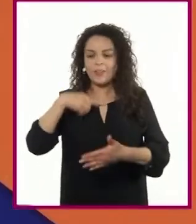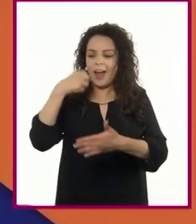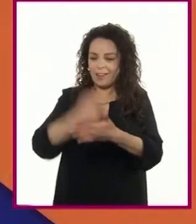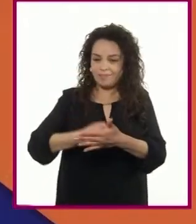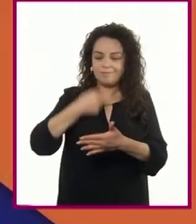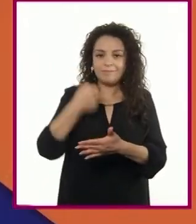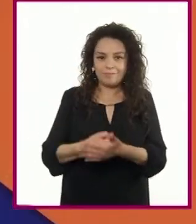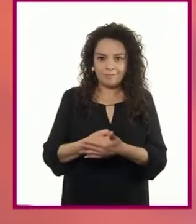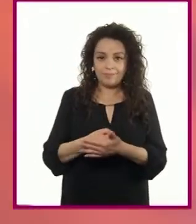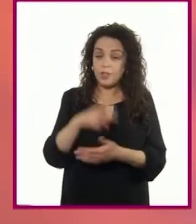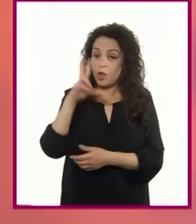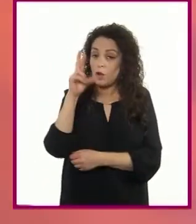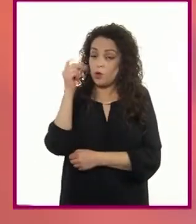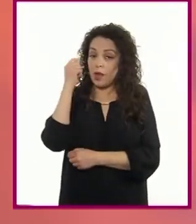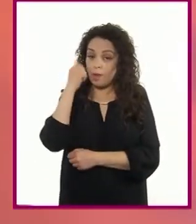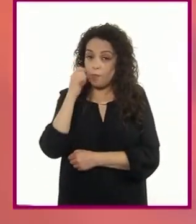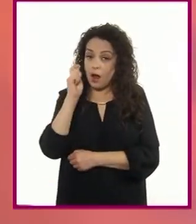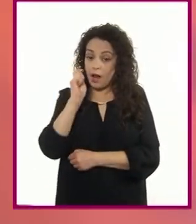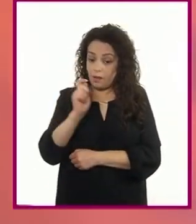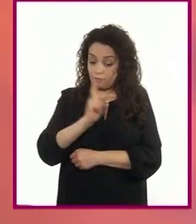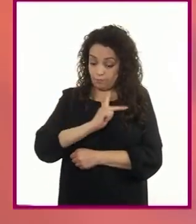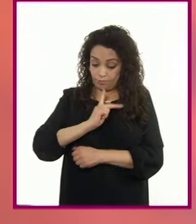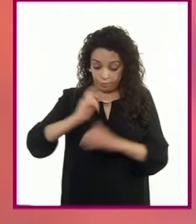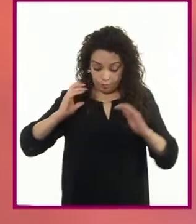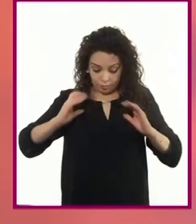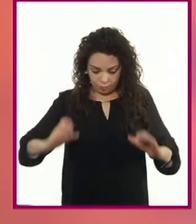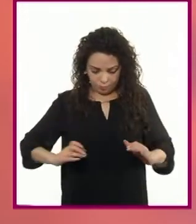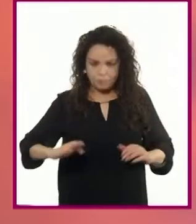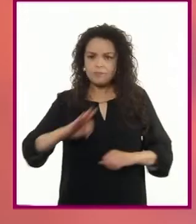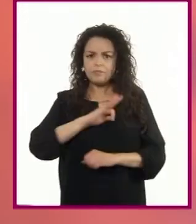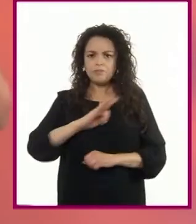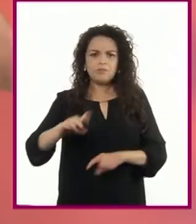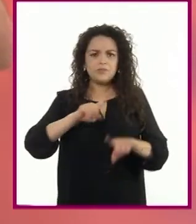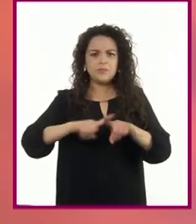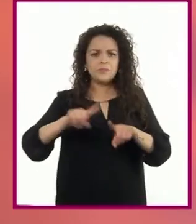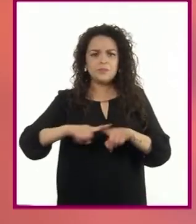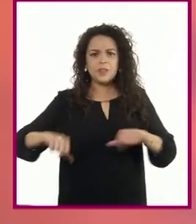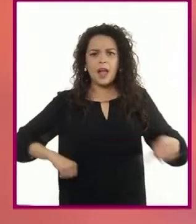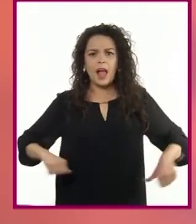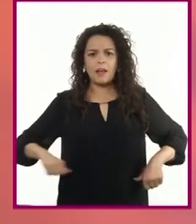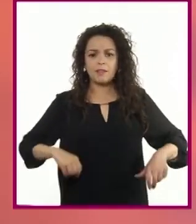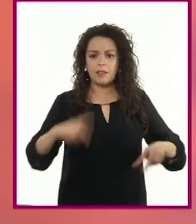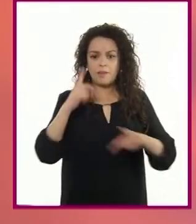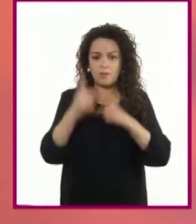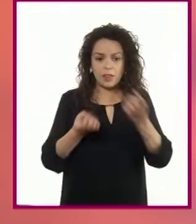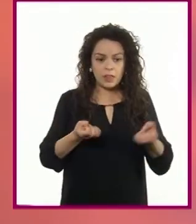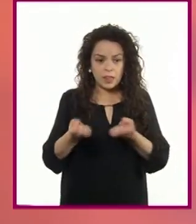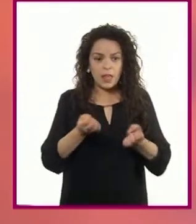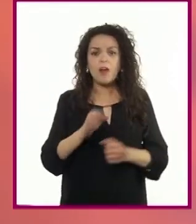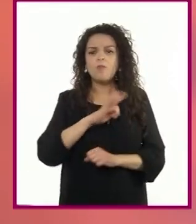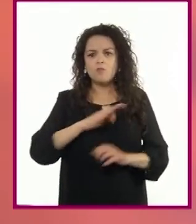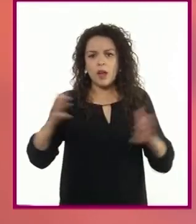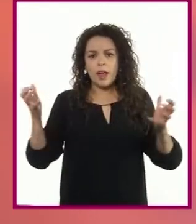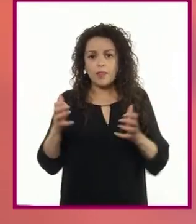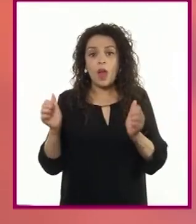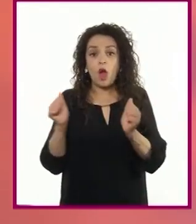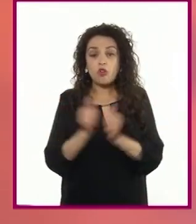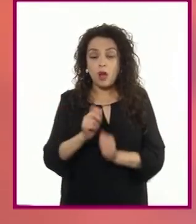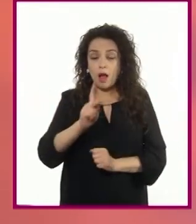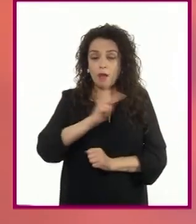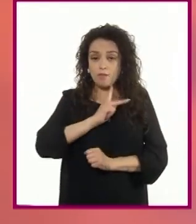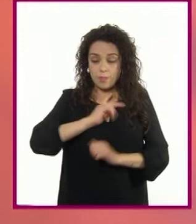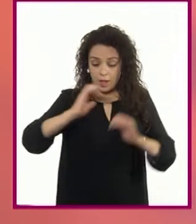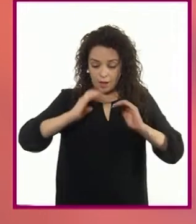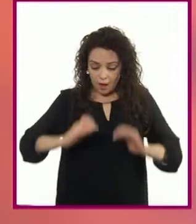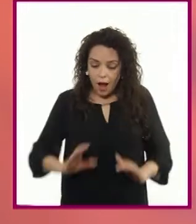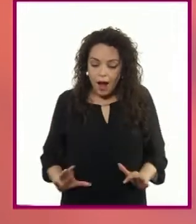que independientemente de mis condiciones, hay muchas actividades físicas que puedo lograr adaptándolas a mis factores orgánicos